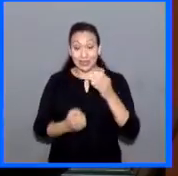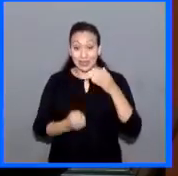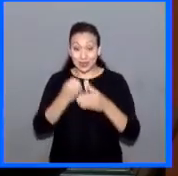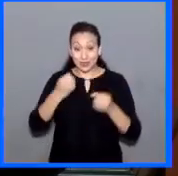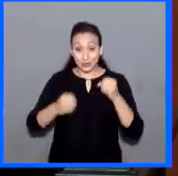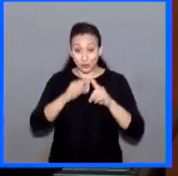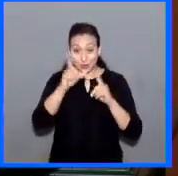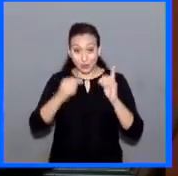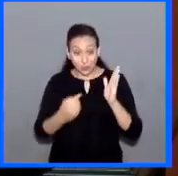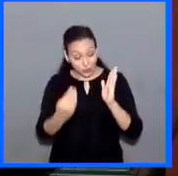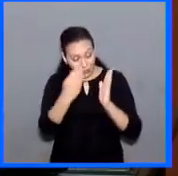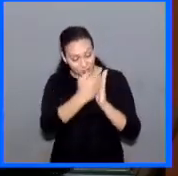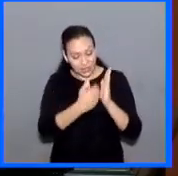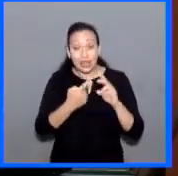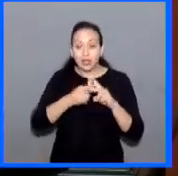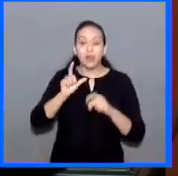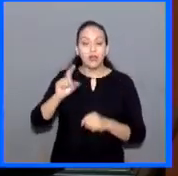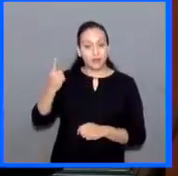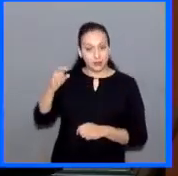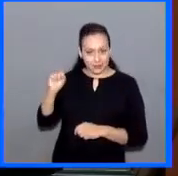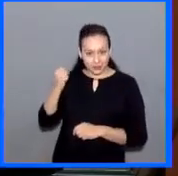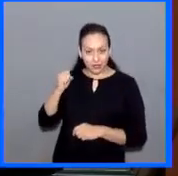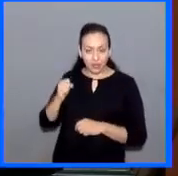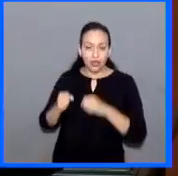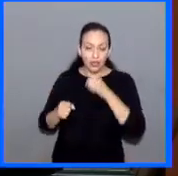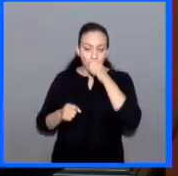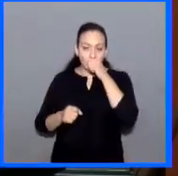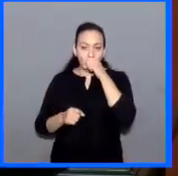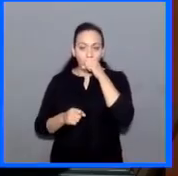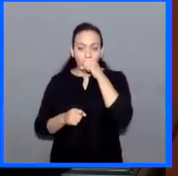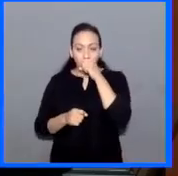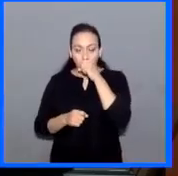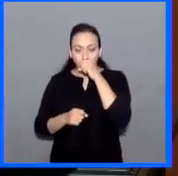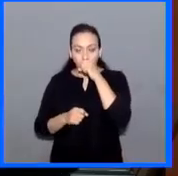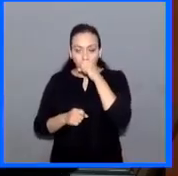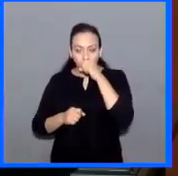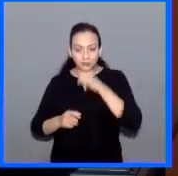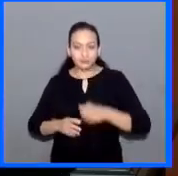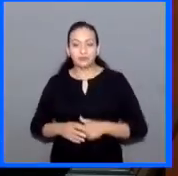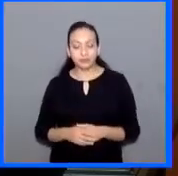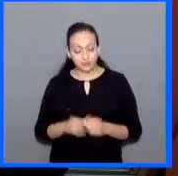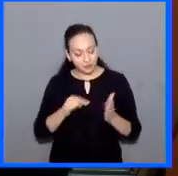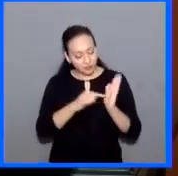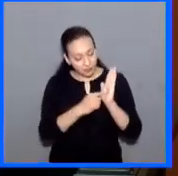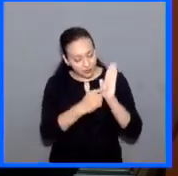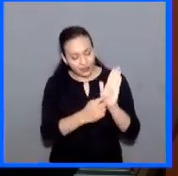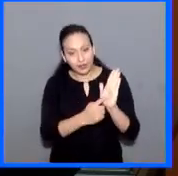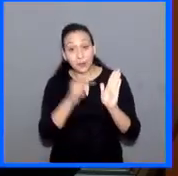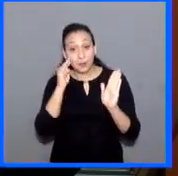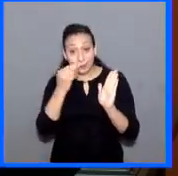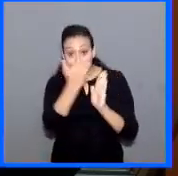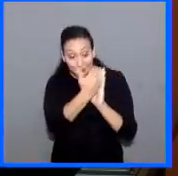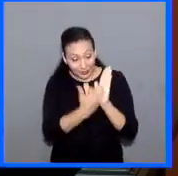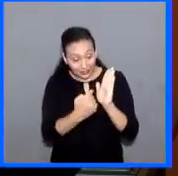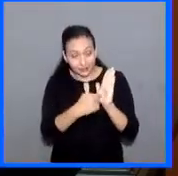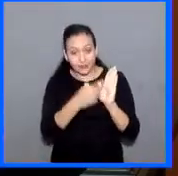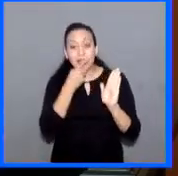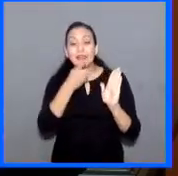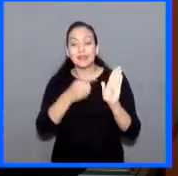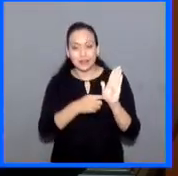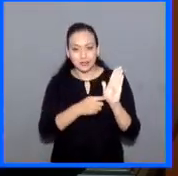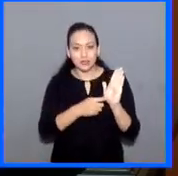partir del 1 de septiembre de este año, marcan un punto de inflexión. Establecen la obligación de aplicar el